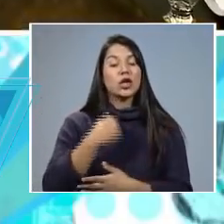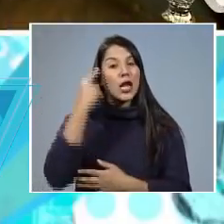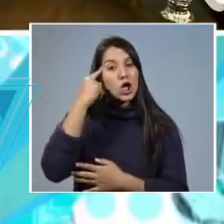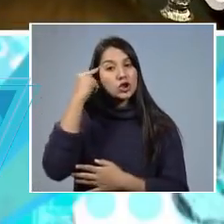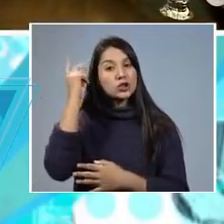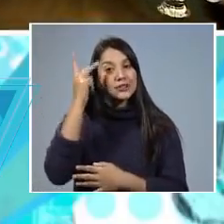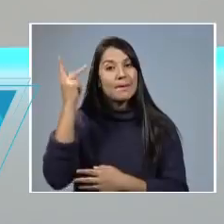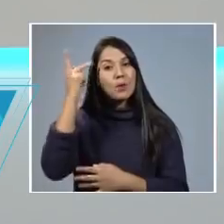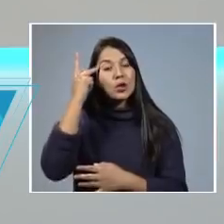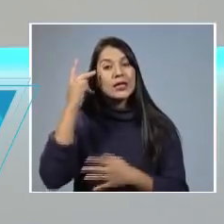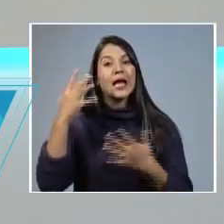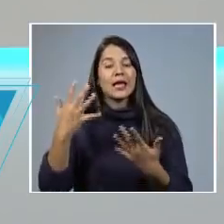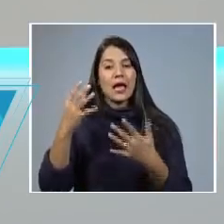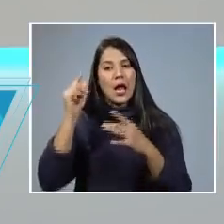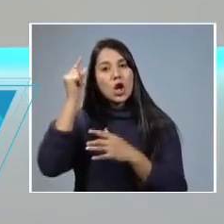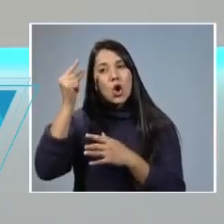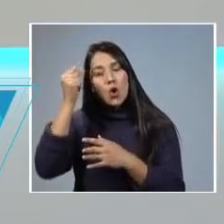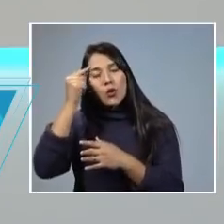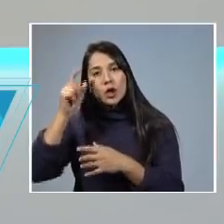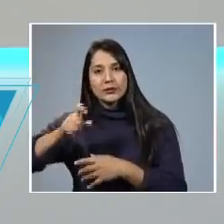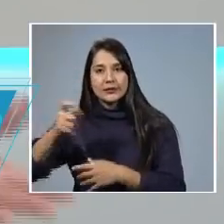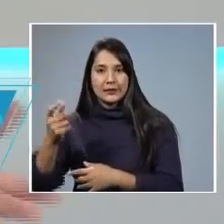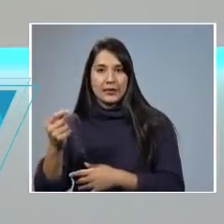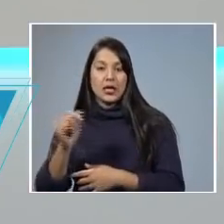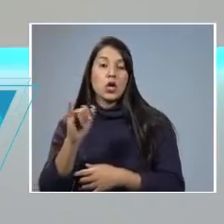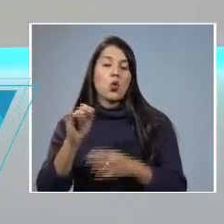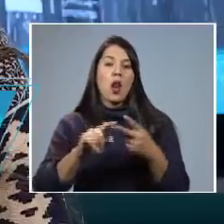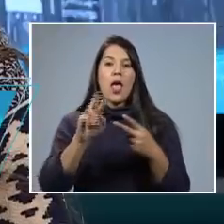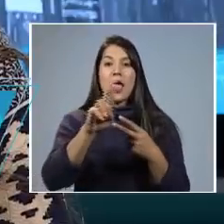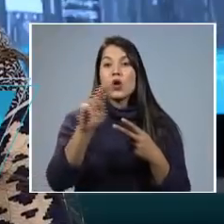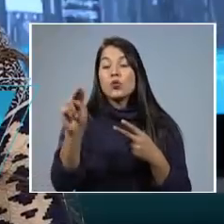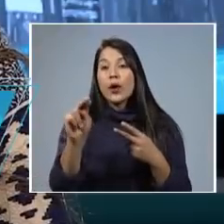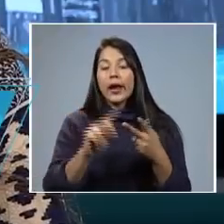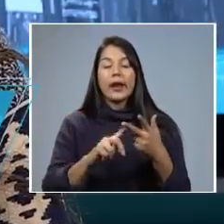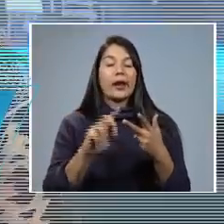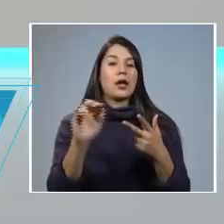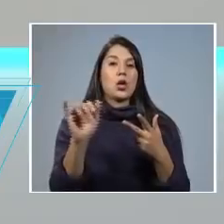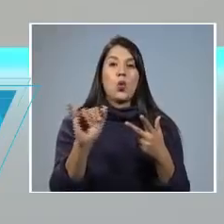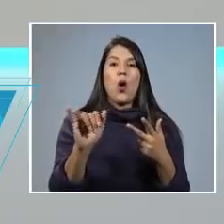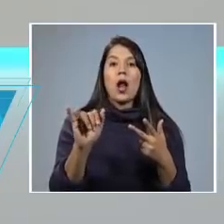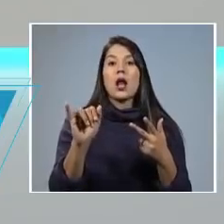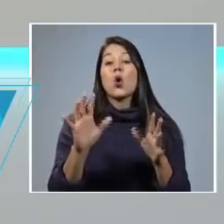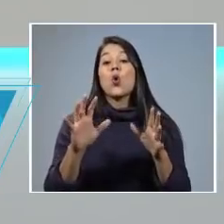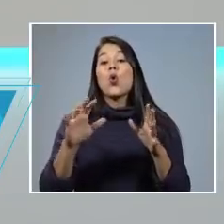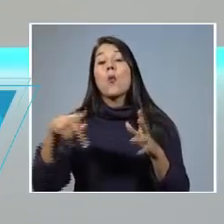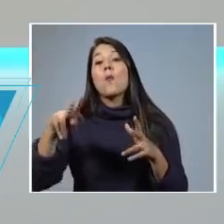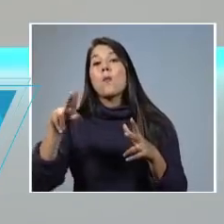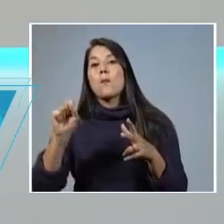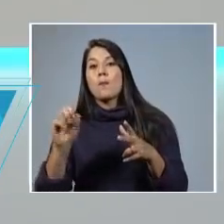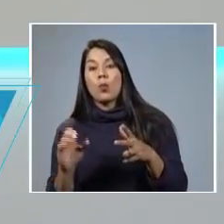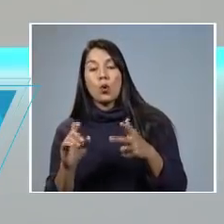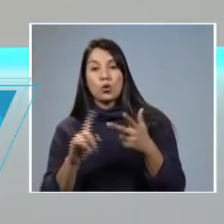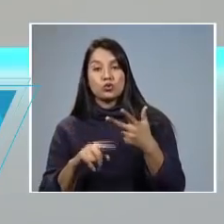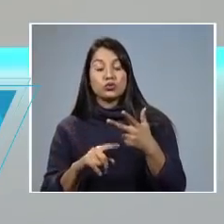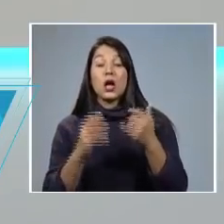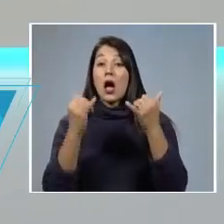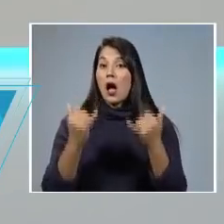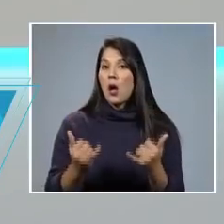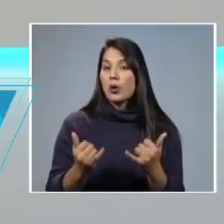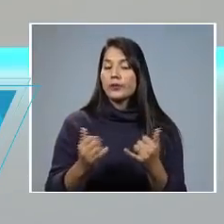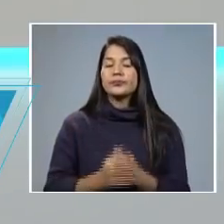estar financiado, igual en el caso de Restauración, e igual en el caso del Partido Unidad Social Cristiano. Ahora